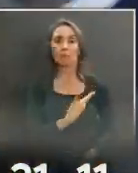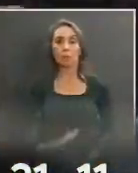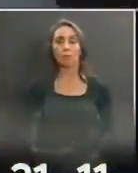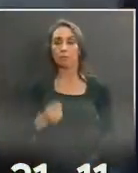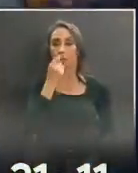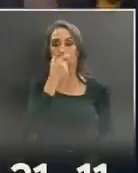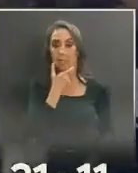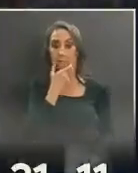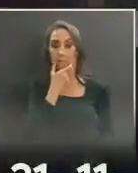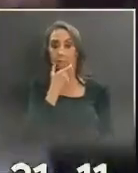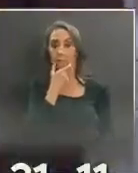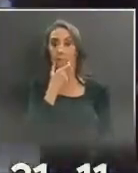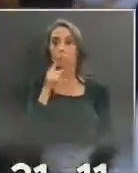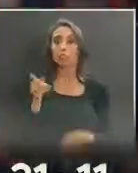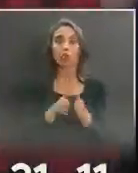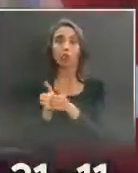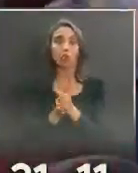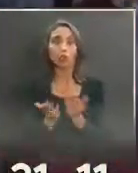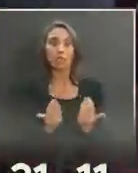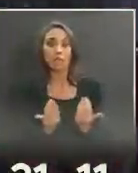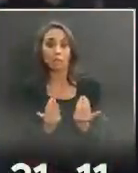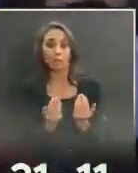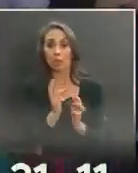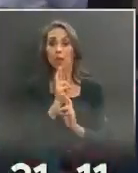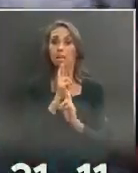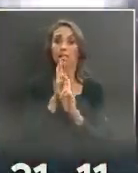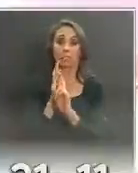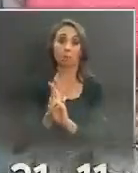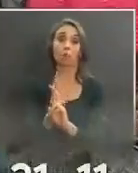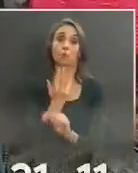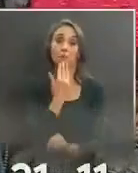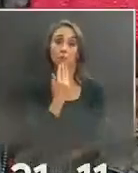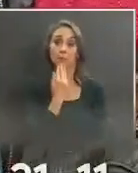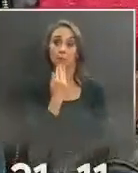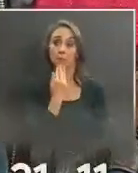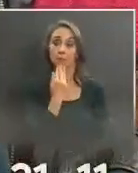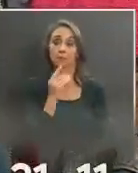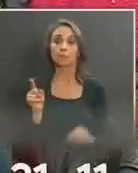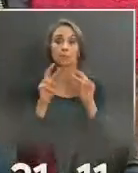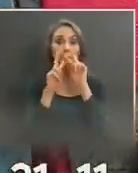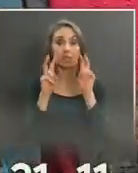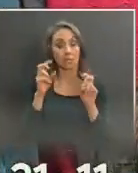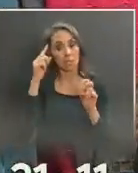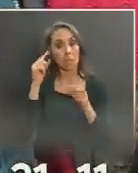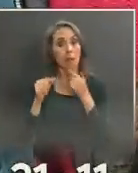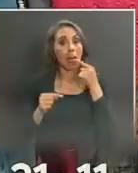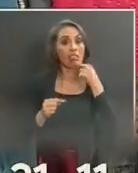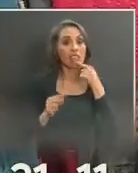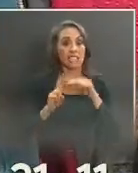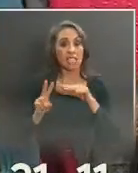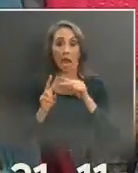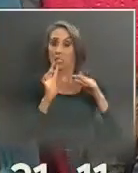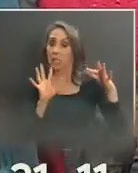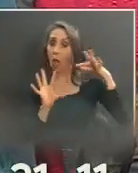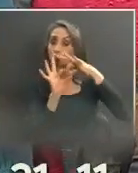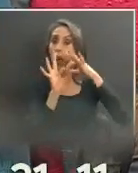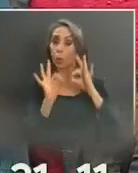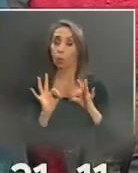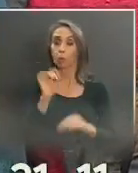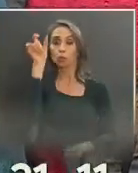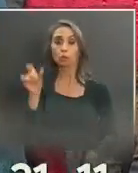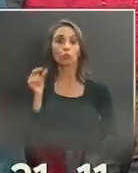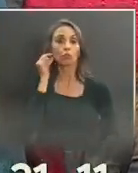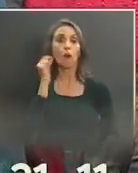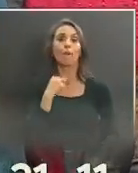La expectación era alta y las reacciones no se hicieron esperar. Respecto de la coherencia, porque yo creo que sería bien interesante que la vocera de Sichel,